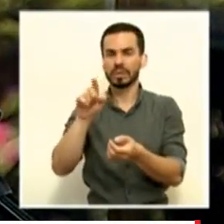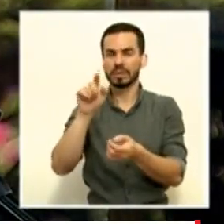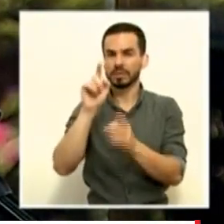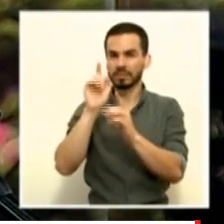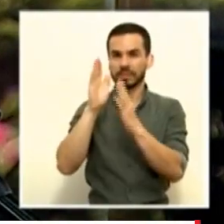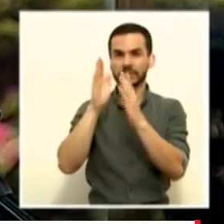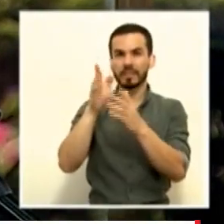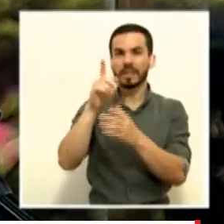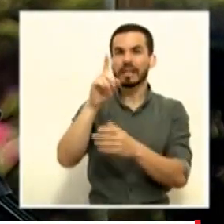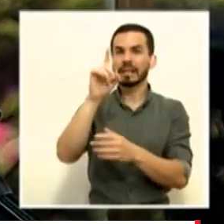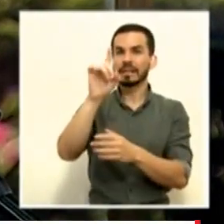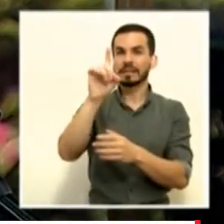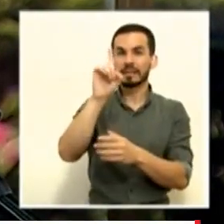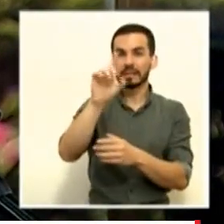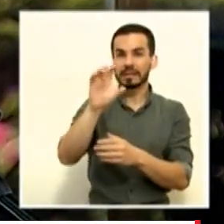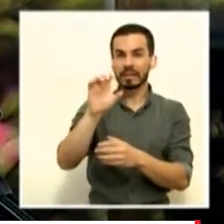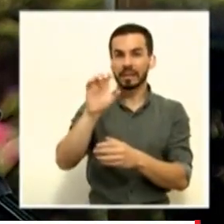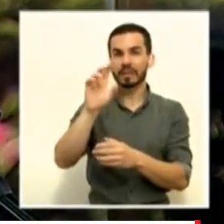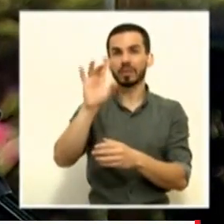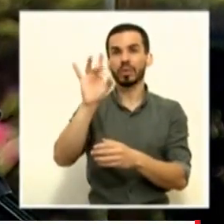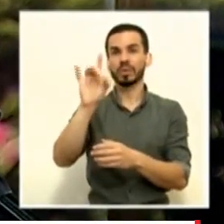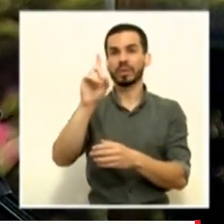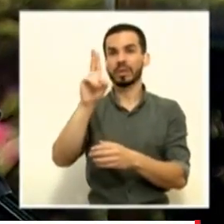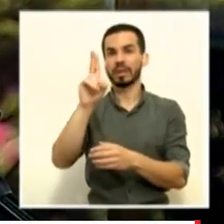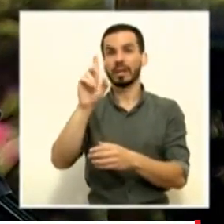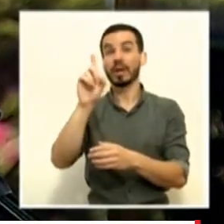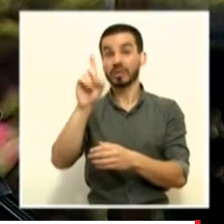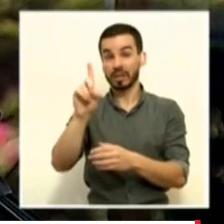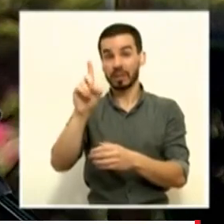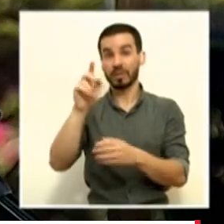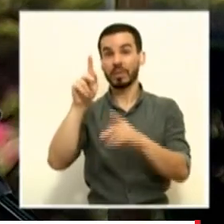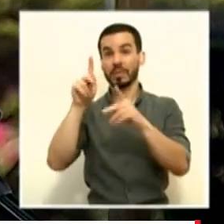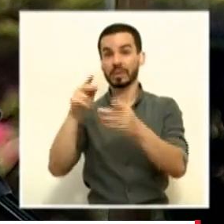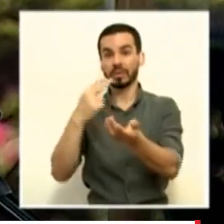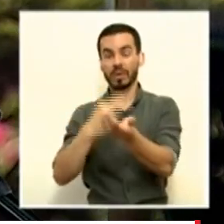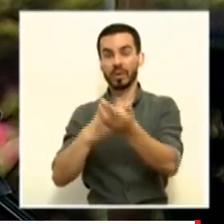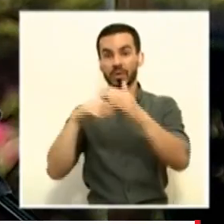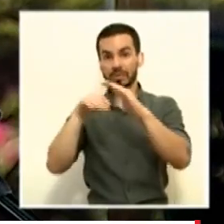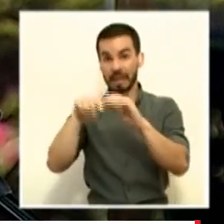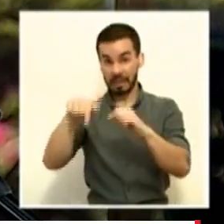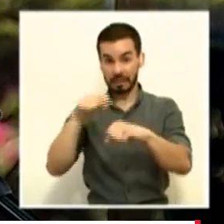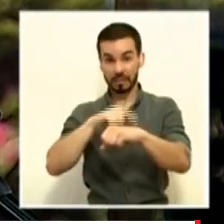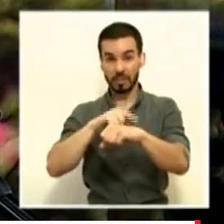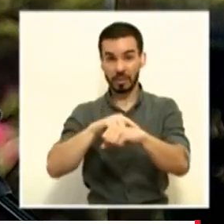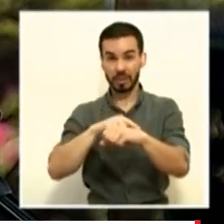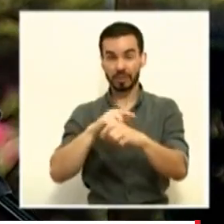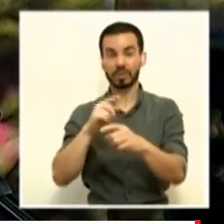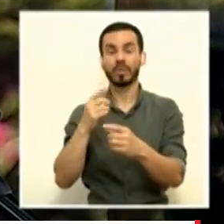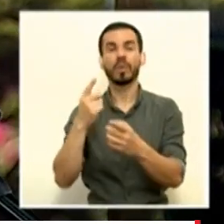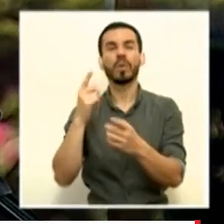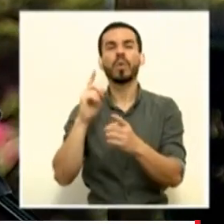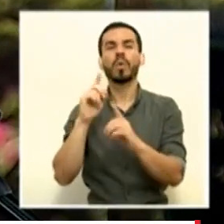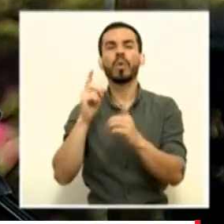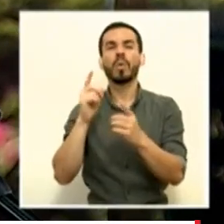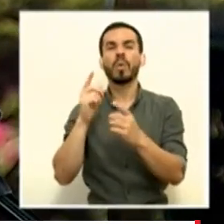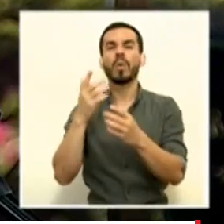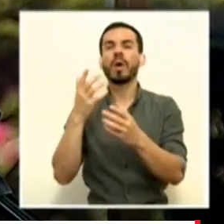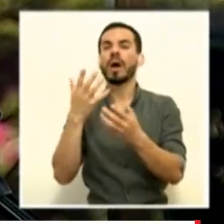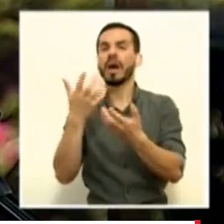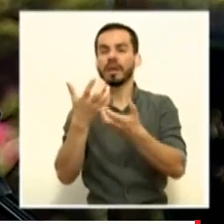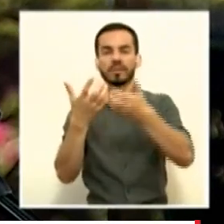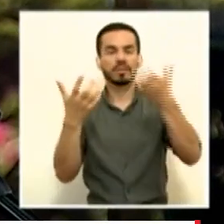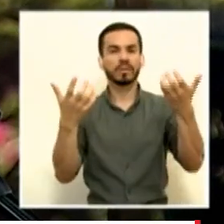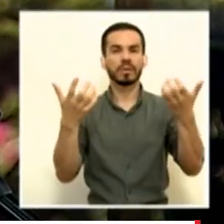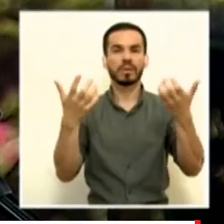Doctor Ruiz, de los 181 hospitalizados por COVID a este momento, ¿cuál es el peso por nacionales